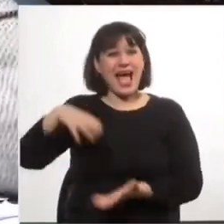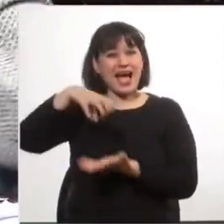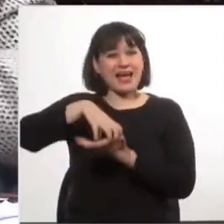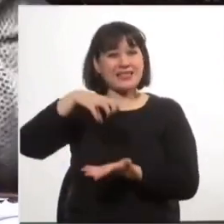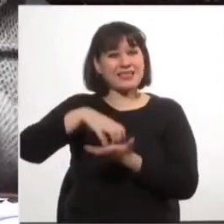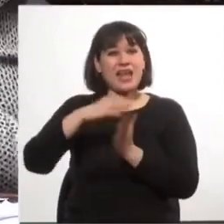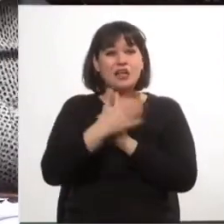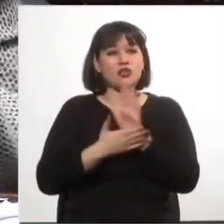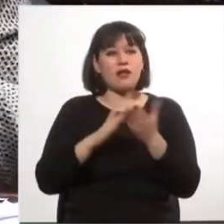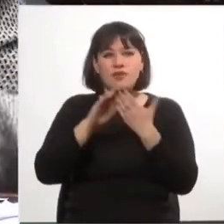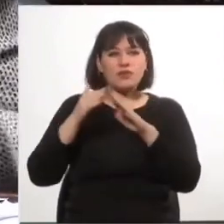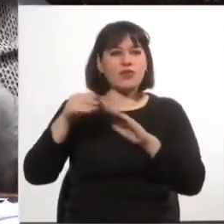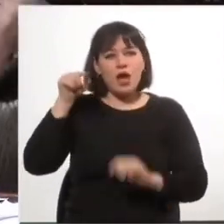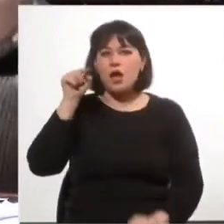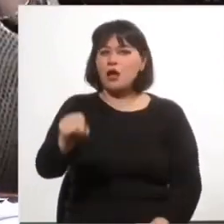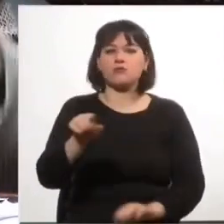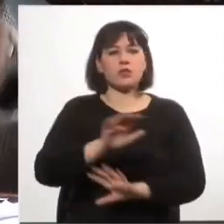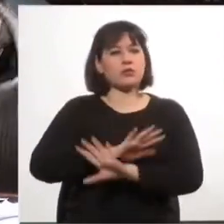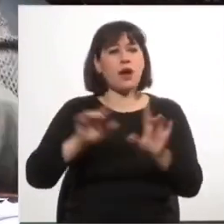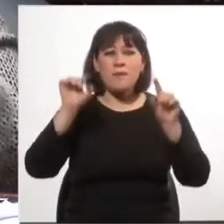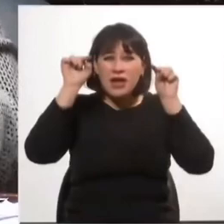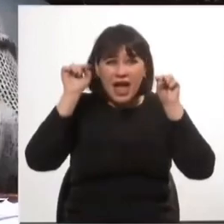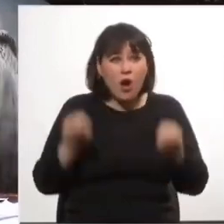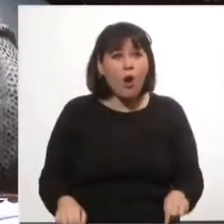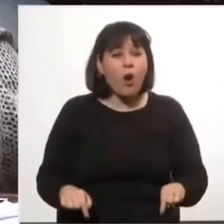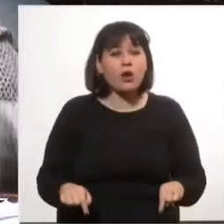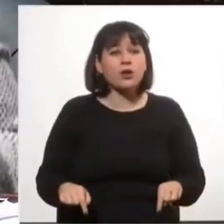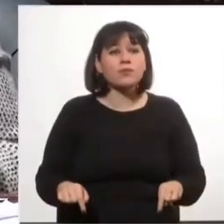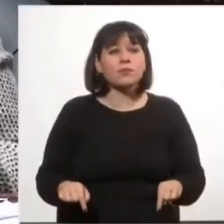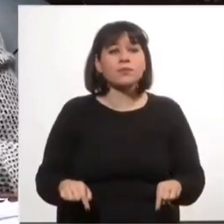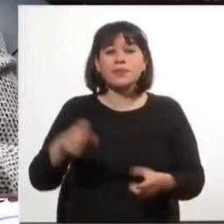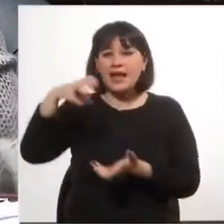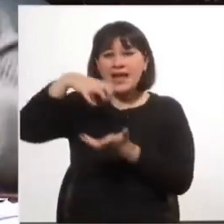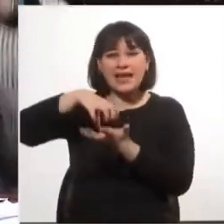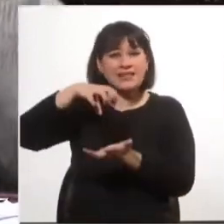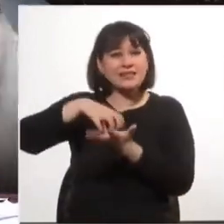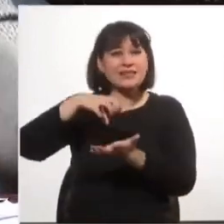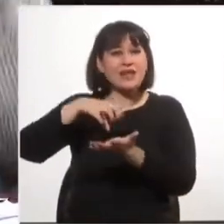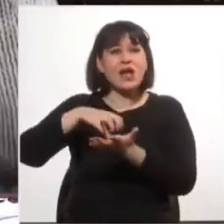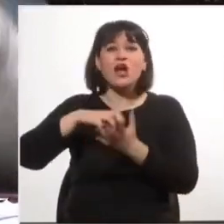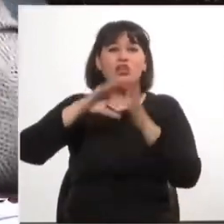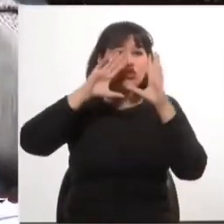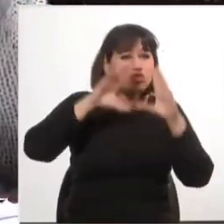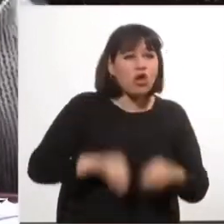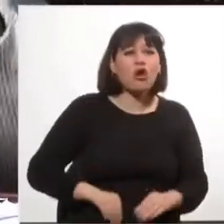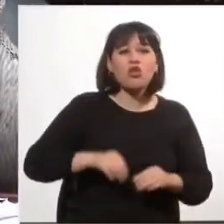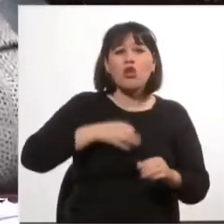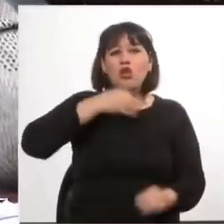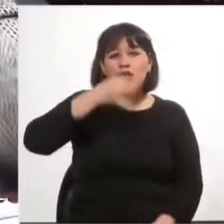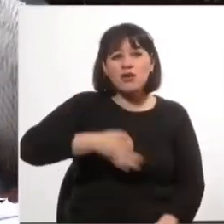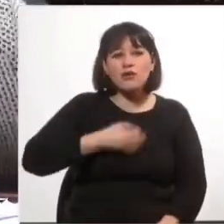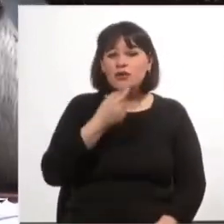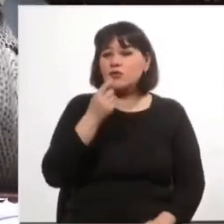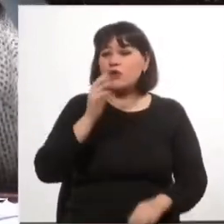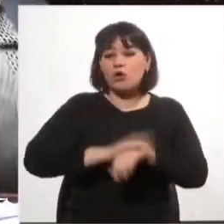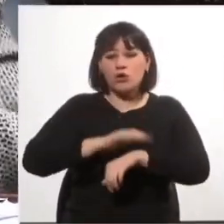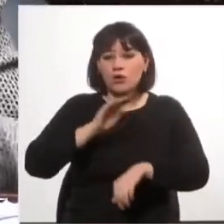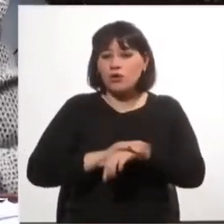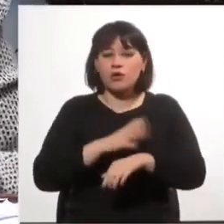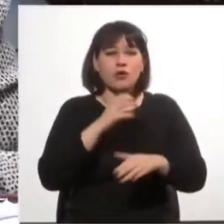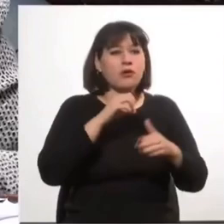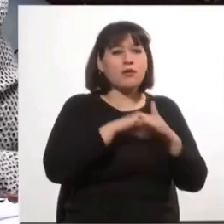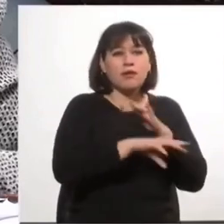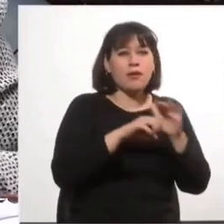en condiciones, entre otras cosas, porque hoy es depositaria esa Agencia de la Vivienda de todos los recursos del fideicomiso que se